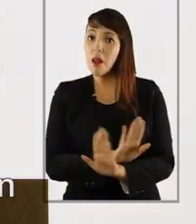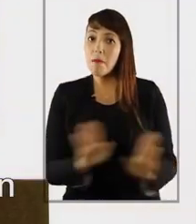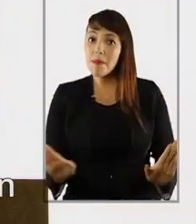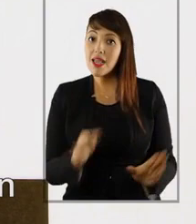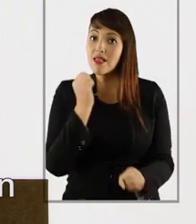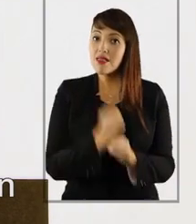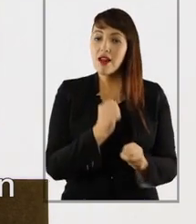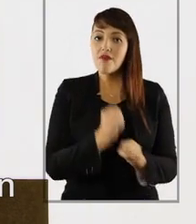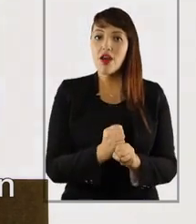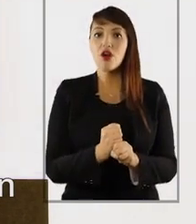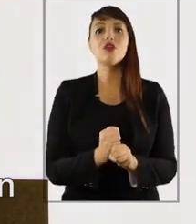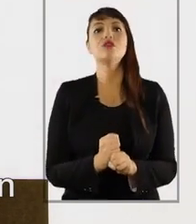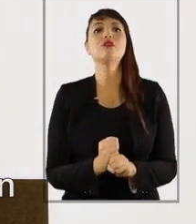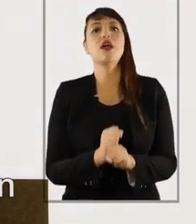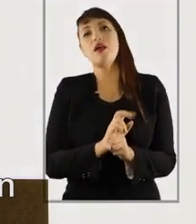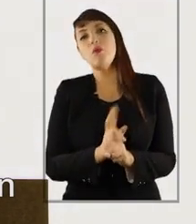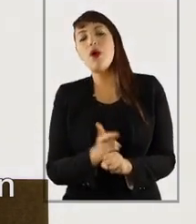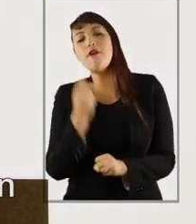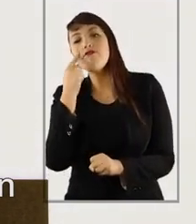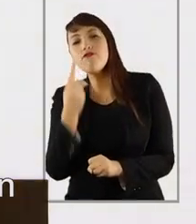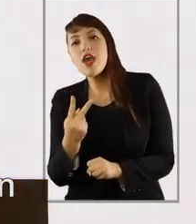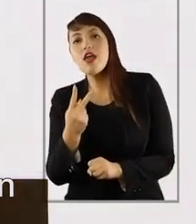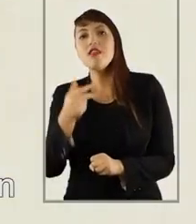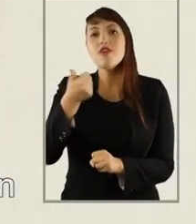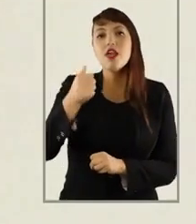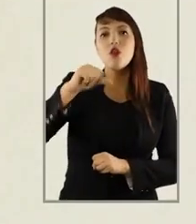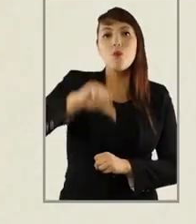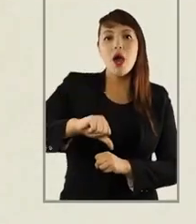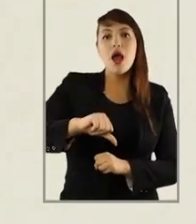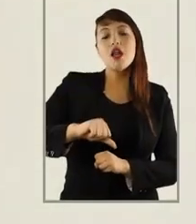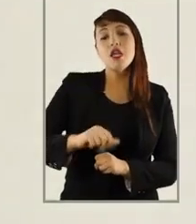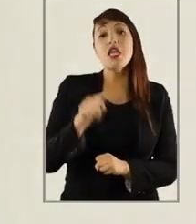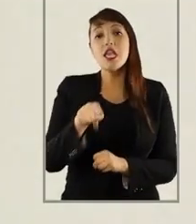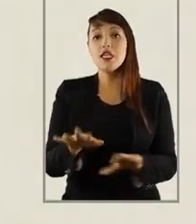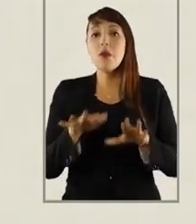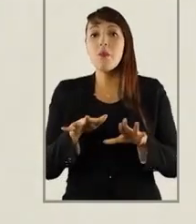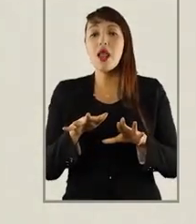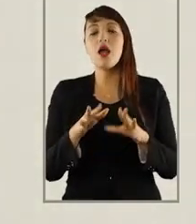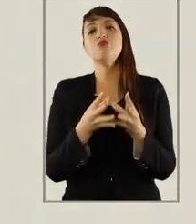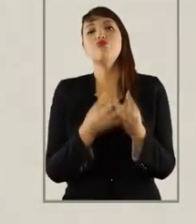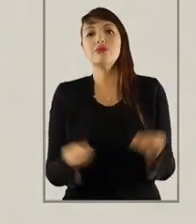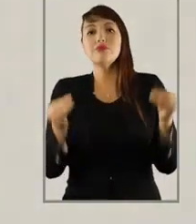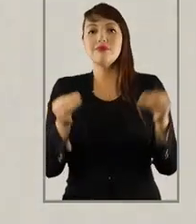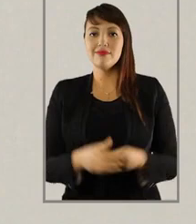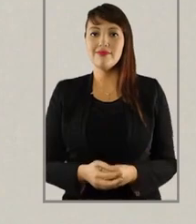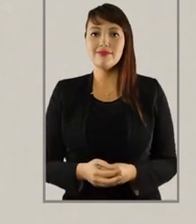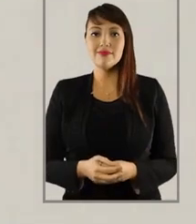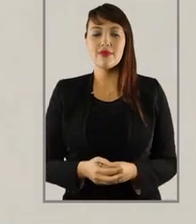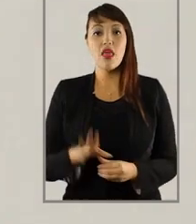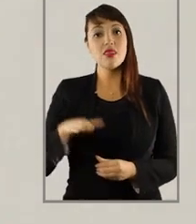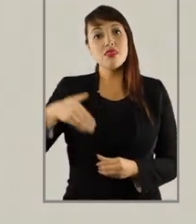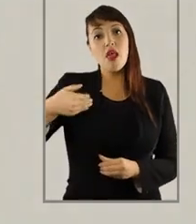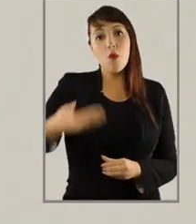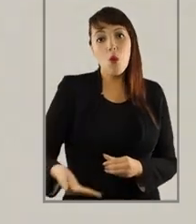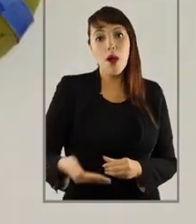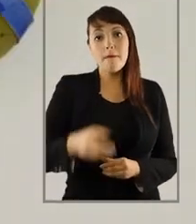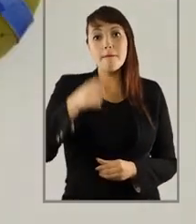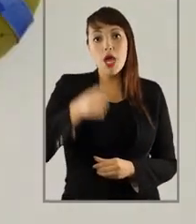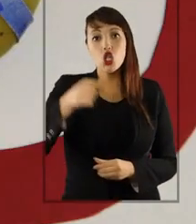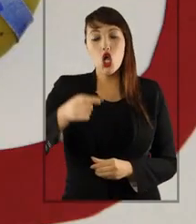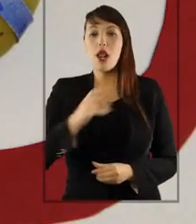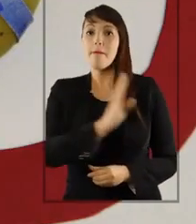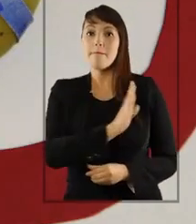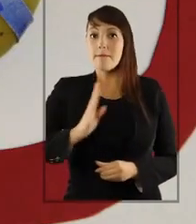se hará un plebiscito para ratificar o rechazar el proyecto de constitución y esta asamblea se disolverá. Por otra parte, sus miembros no